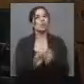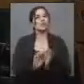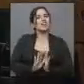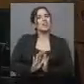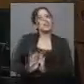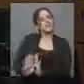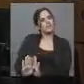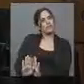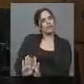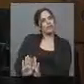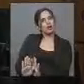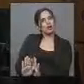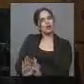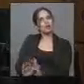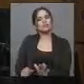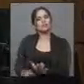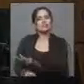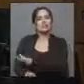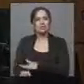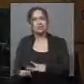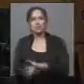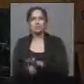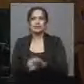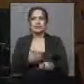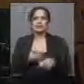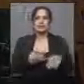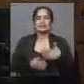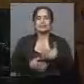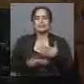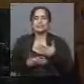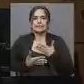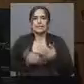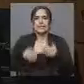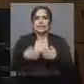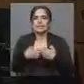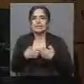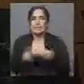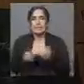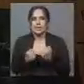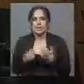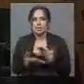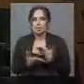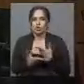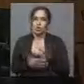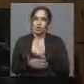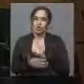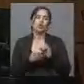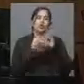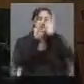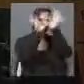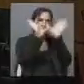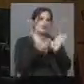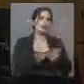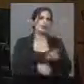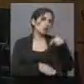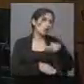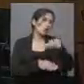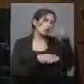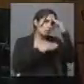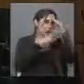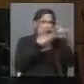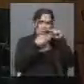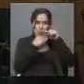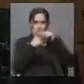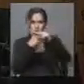pasar por momentos de zozobra... ...o desesperación... ...y clarificar, como hoy día se ha hecho, un horizonte...